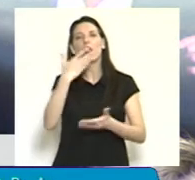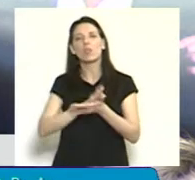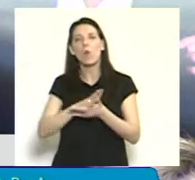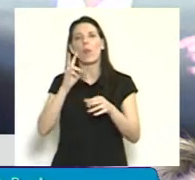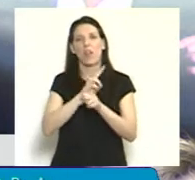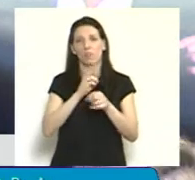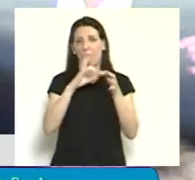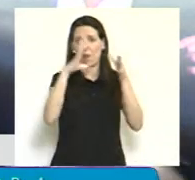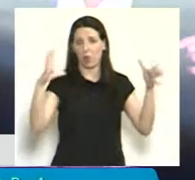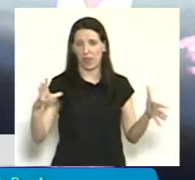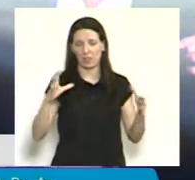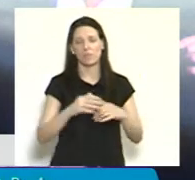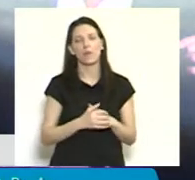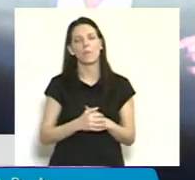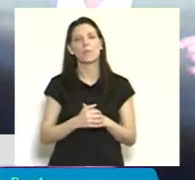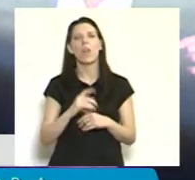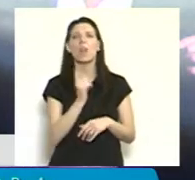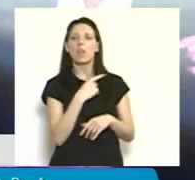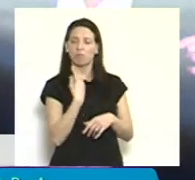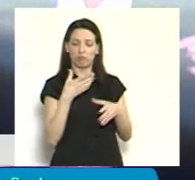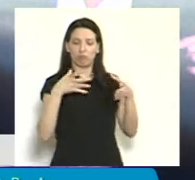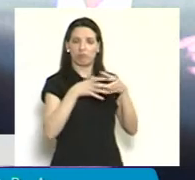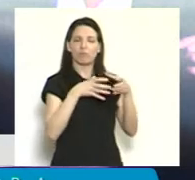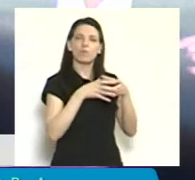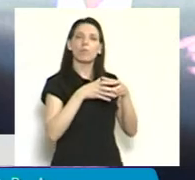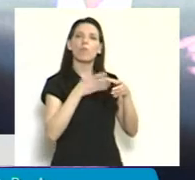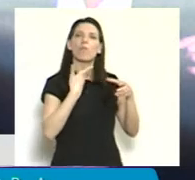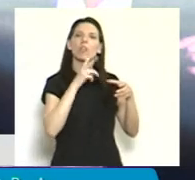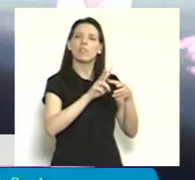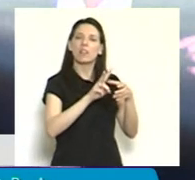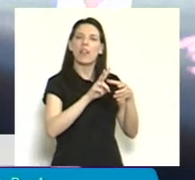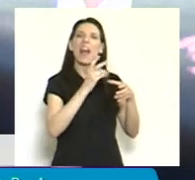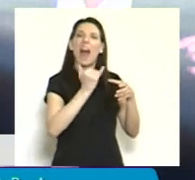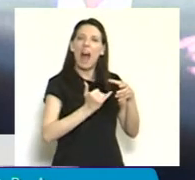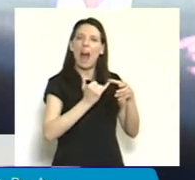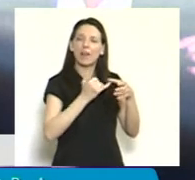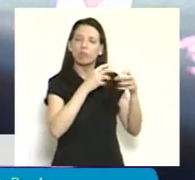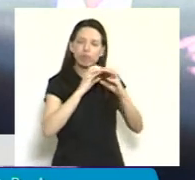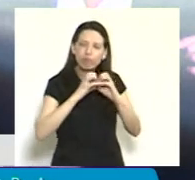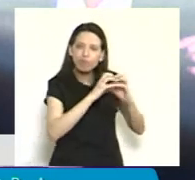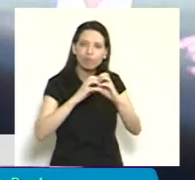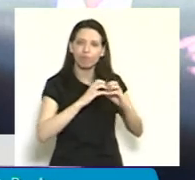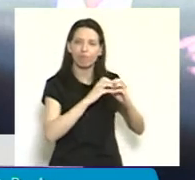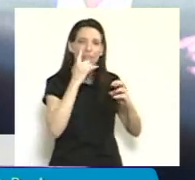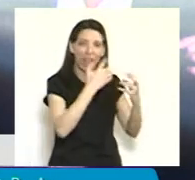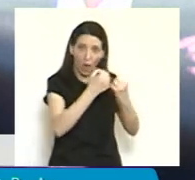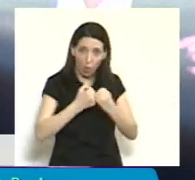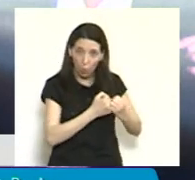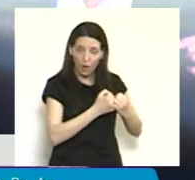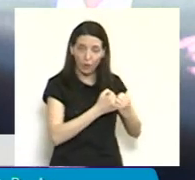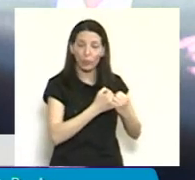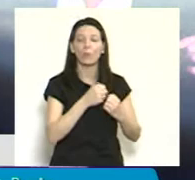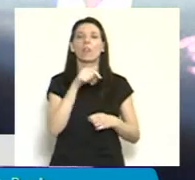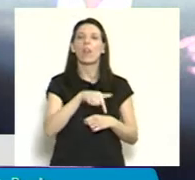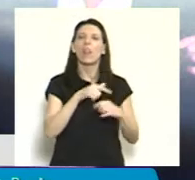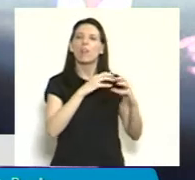democrática. Nosotros llegamos aquí a esta instancia con un dictamen de consenso. Quiero decir que también este